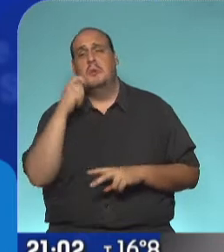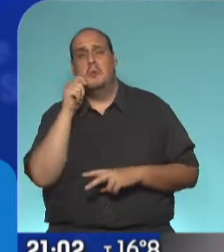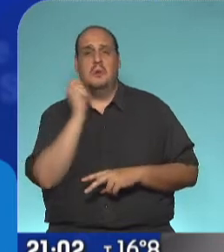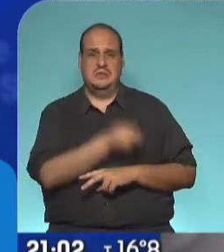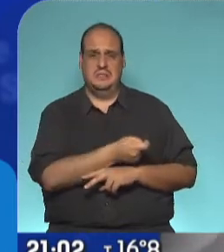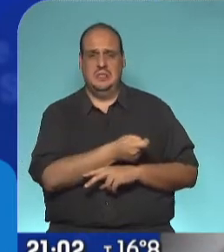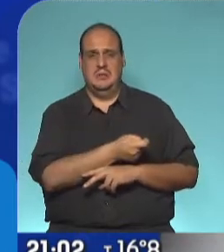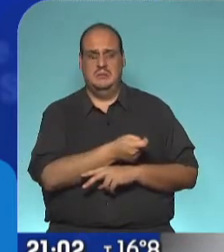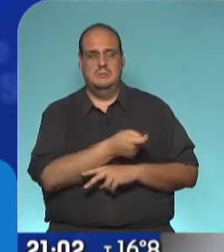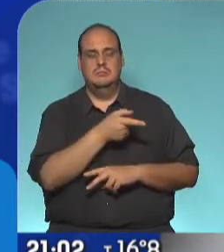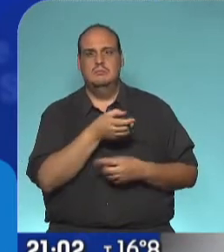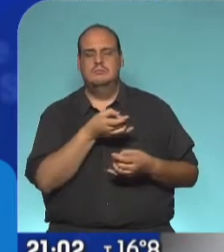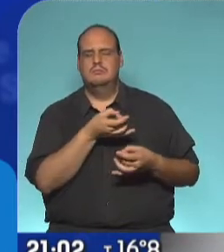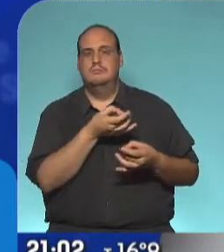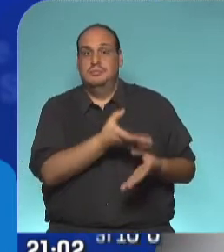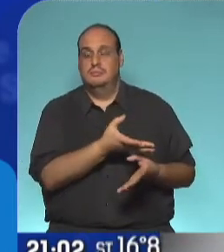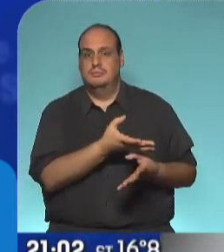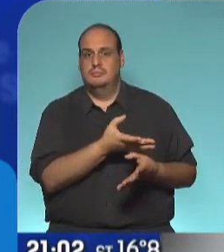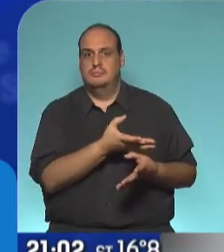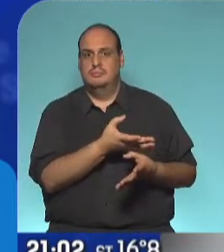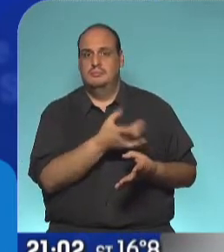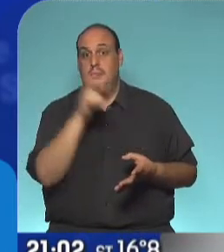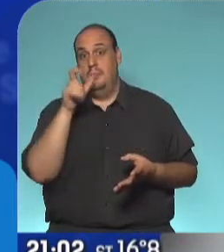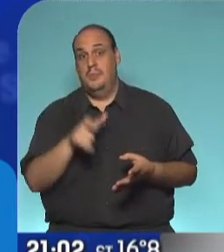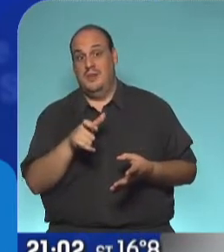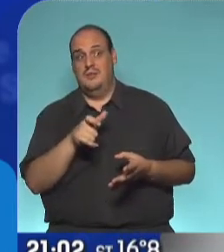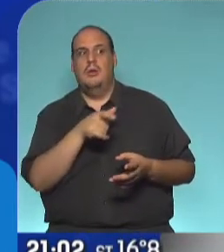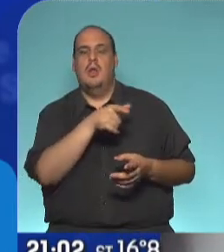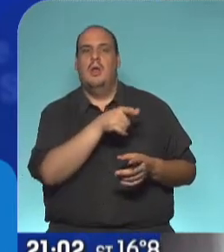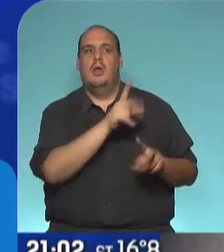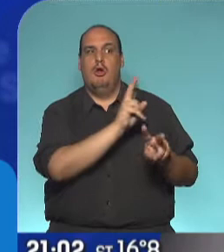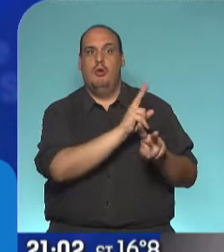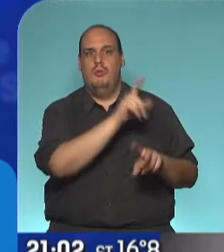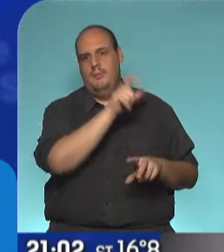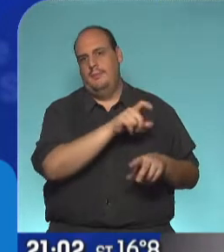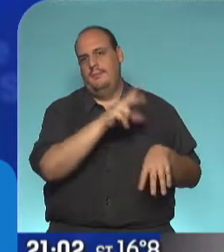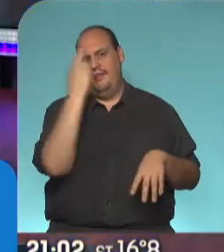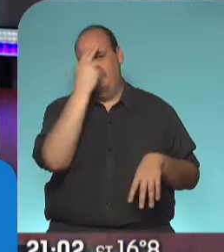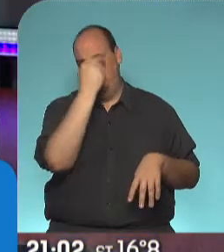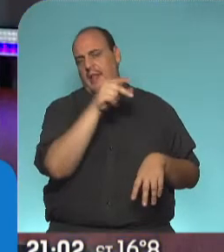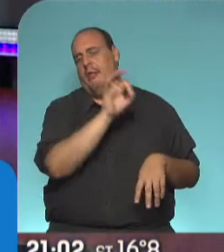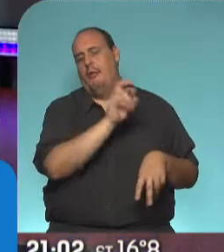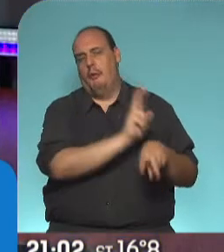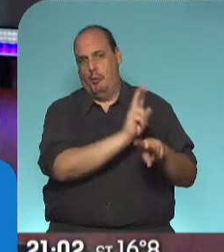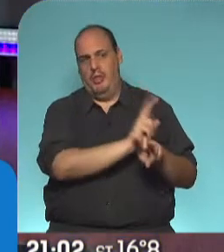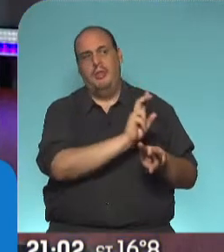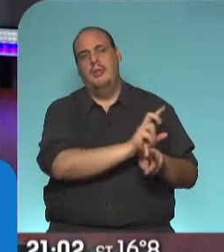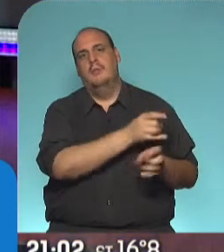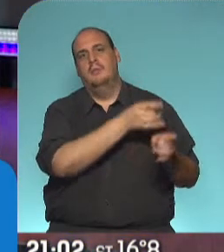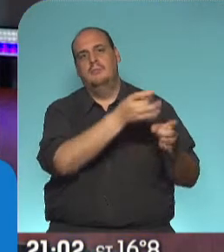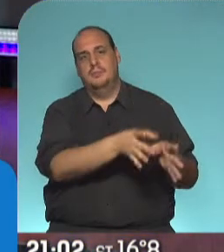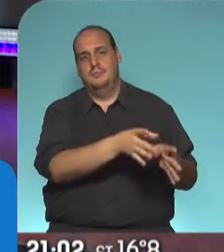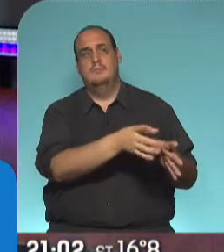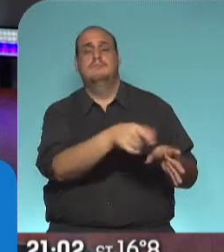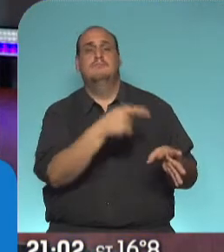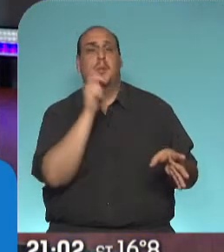cual lo contagió una de las personas que va a hacer el cuidado de ese abuelo. Sí, después va a la